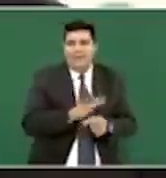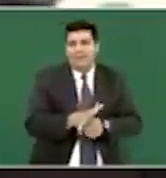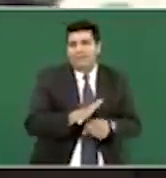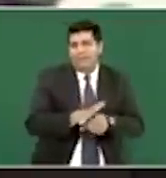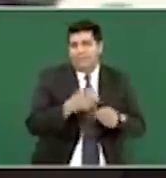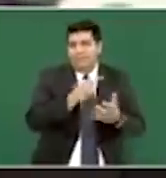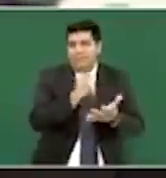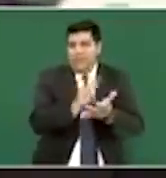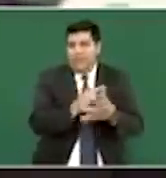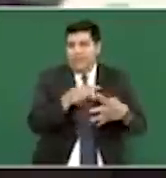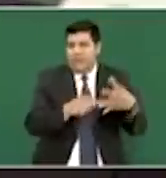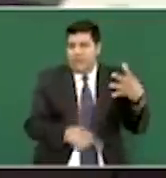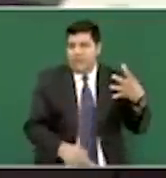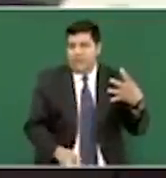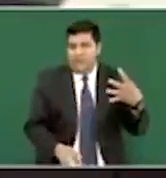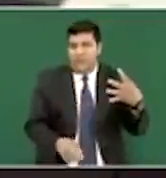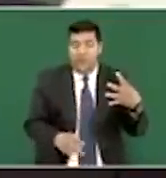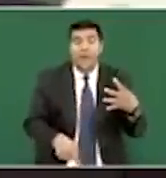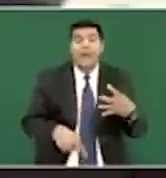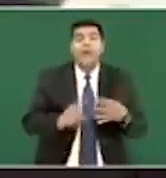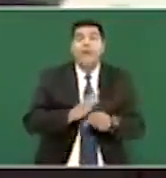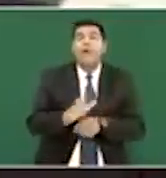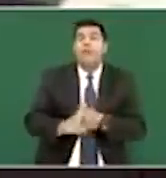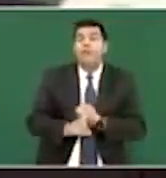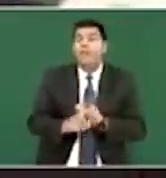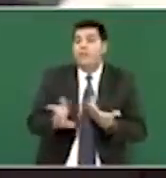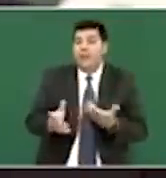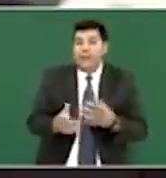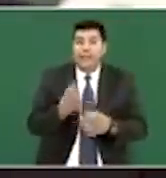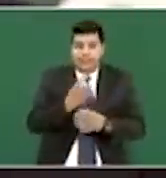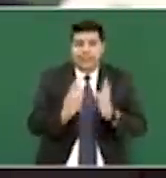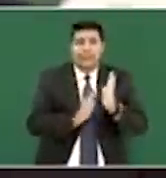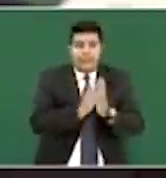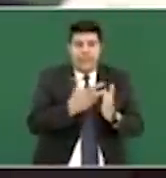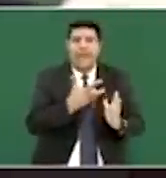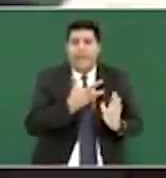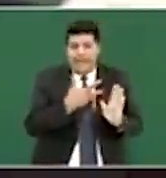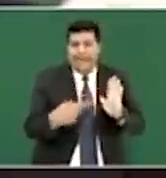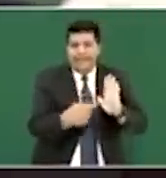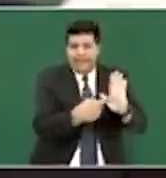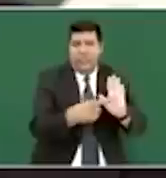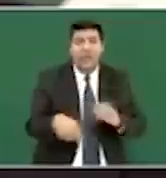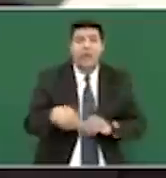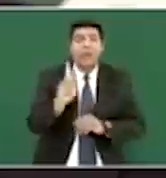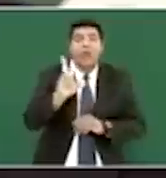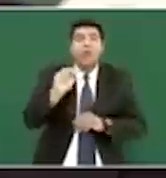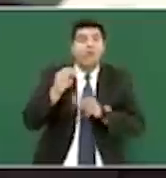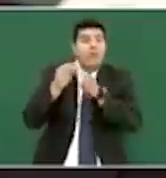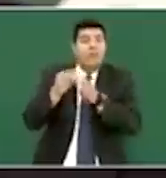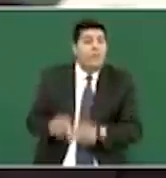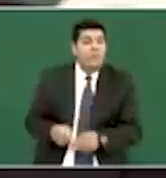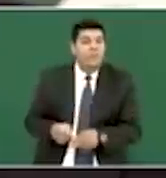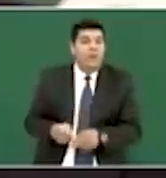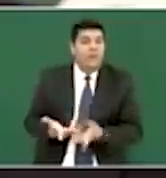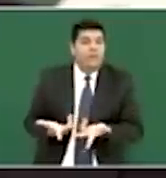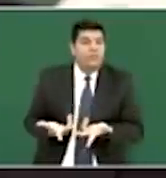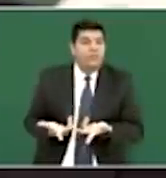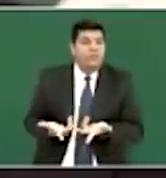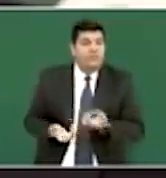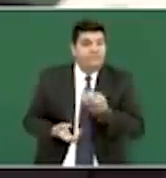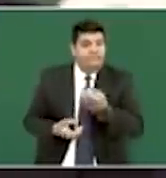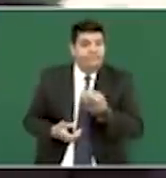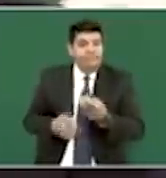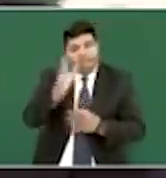El problema es que no se cumple con la ley. Es la